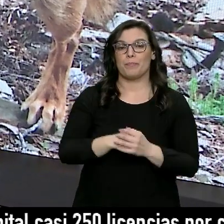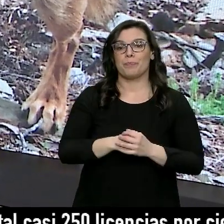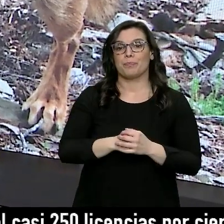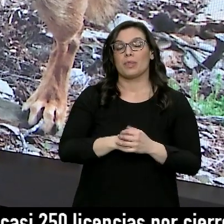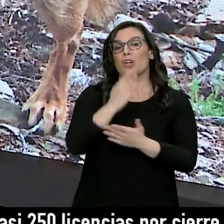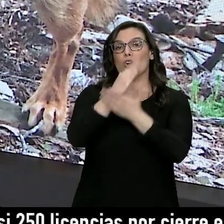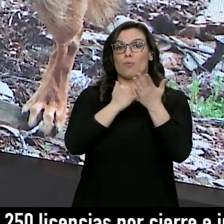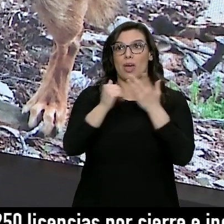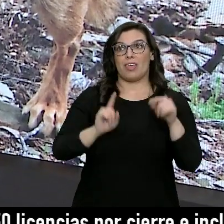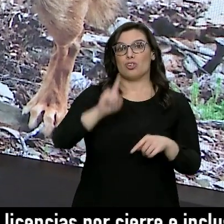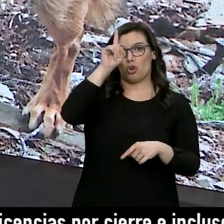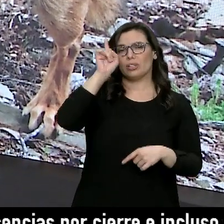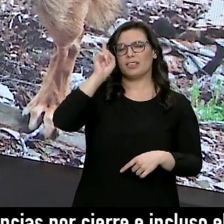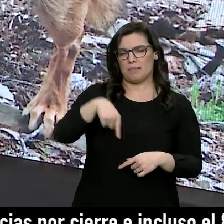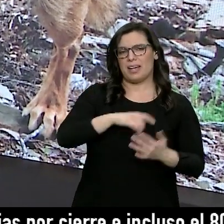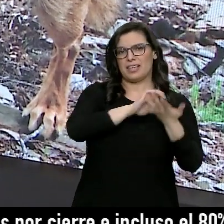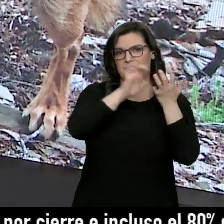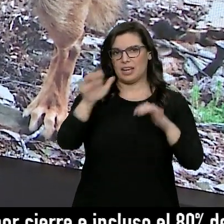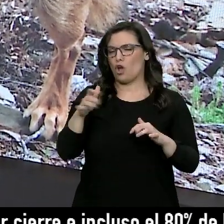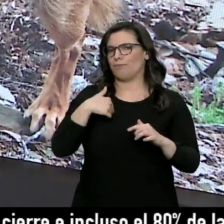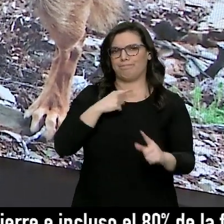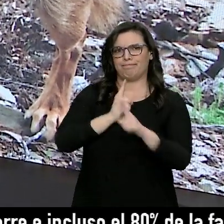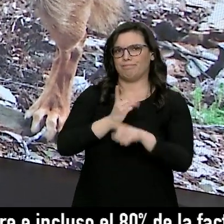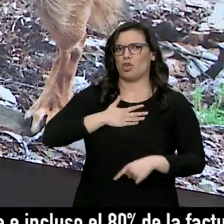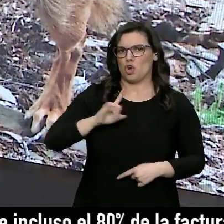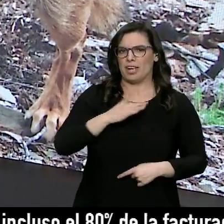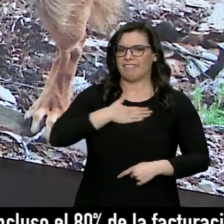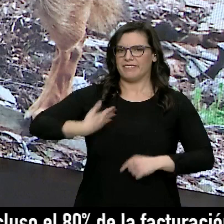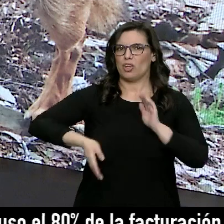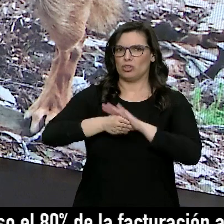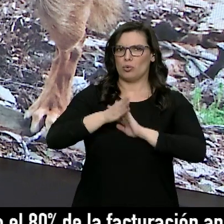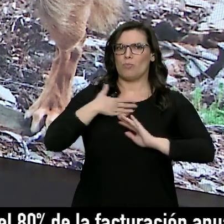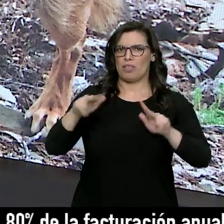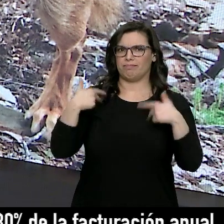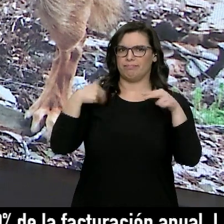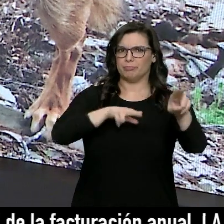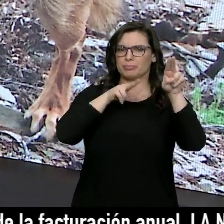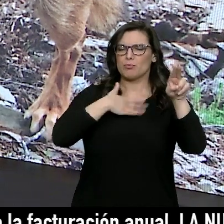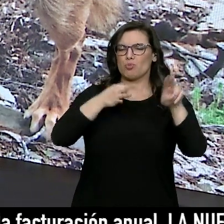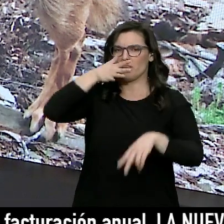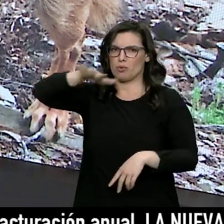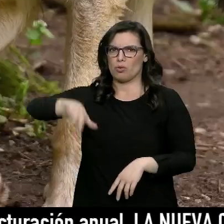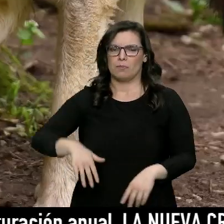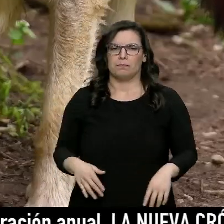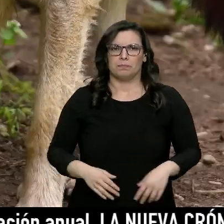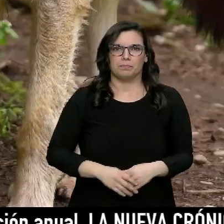del norte, incluida Castilla y León, están en contra y ya estudian posibles recursos en los tribunales.